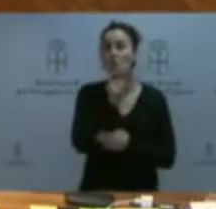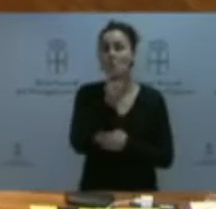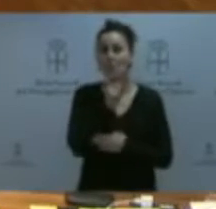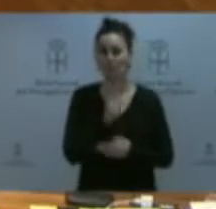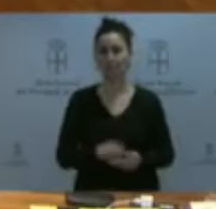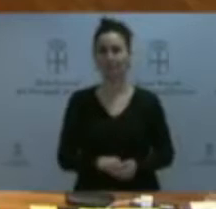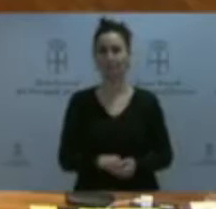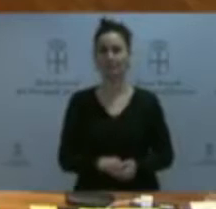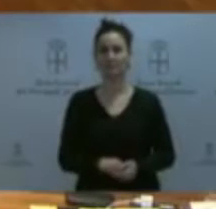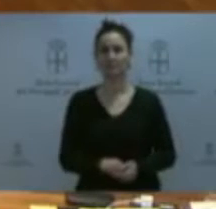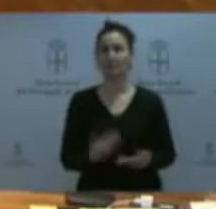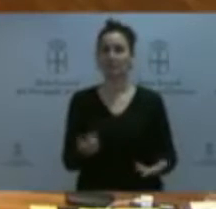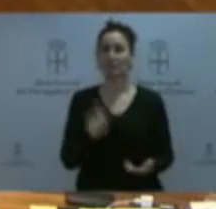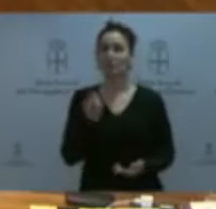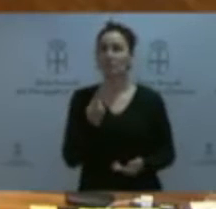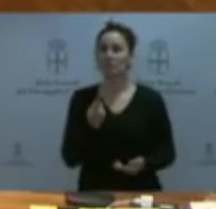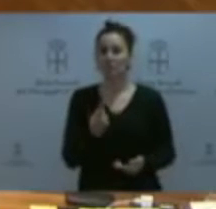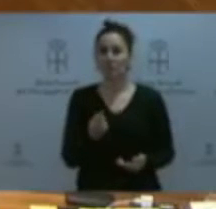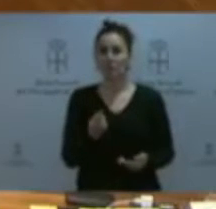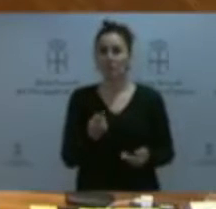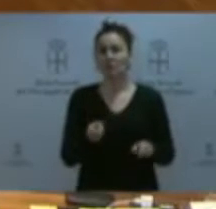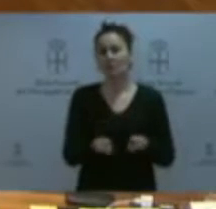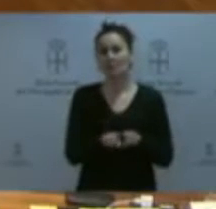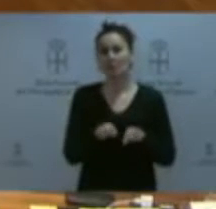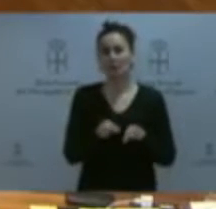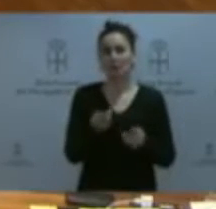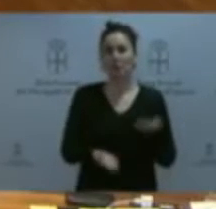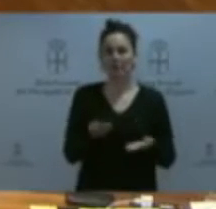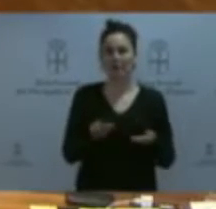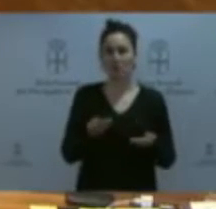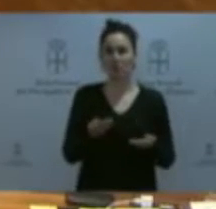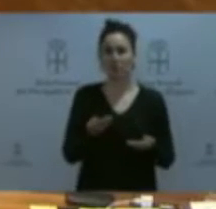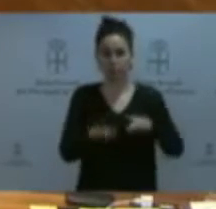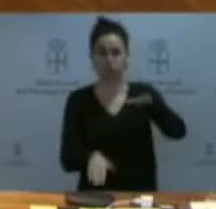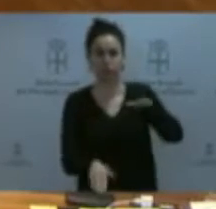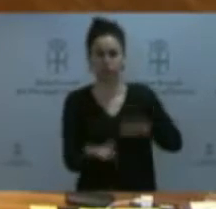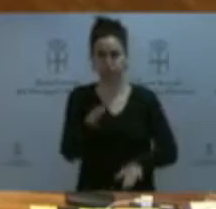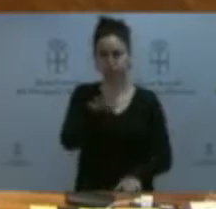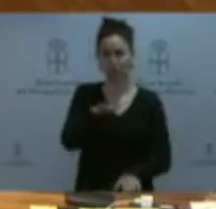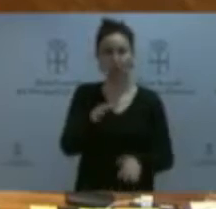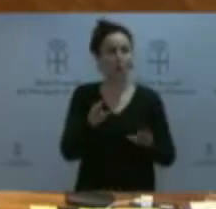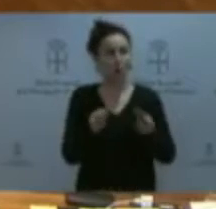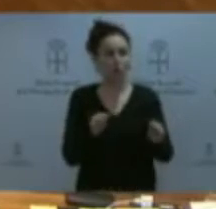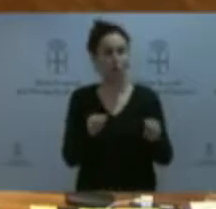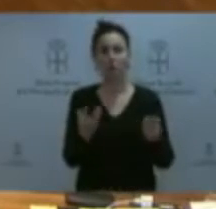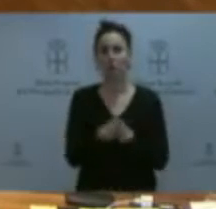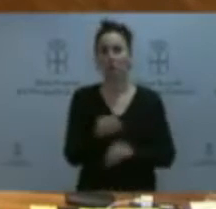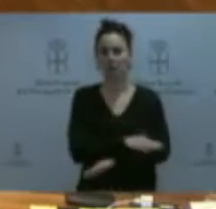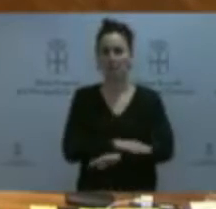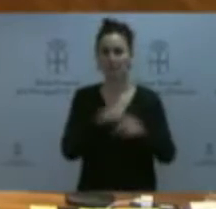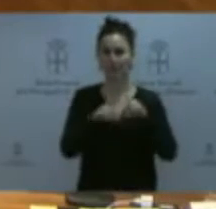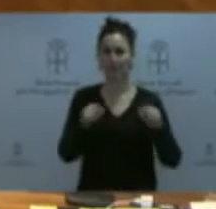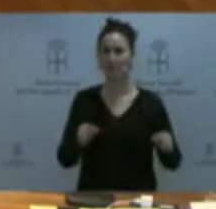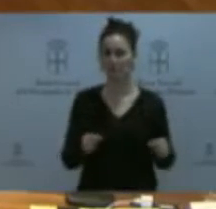de haber esos agravios comparativos de la Administración central con la Administración asturiana. En el Consorcio de Transportes de Canarias, en